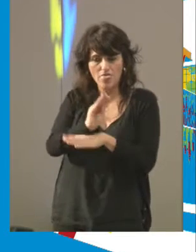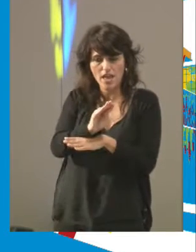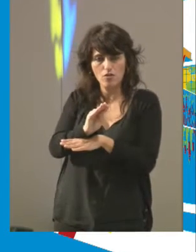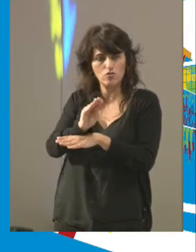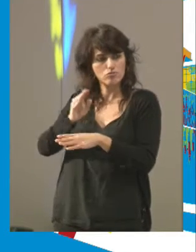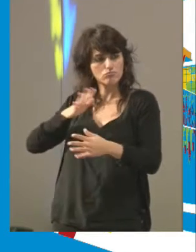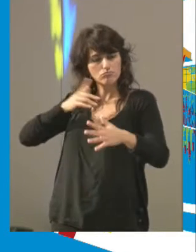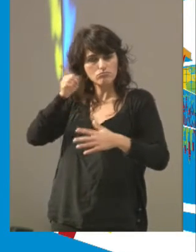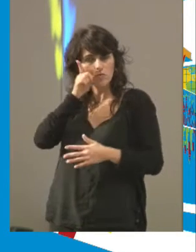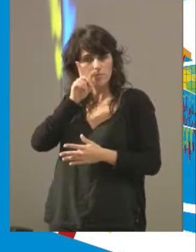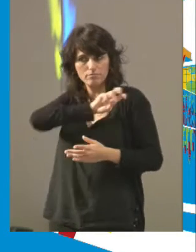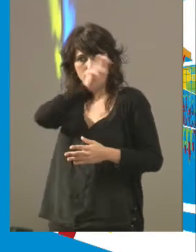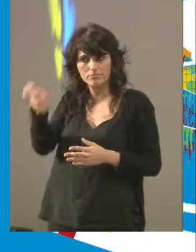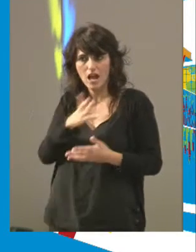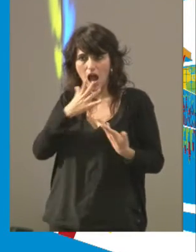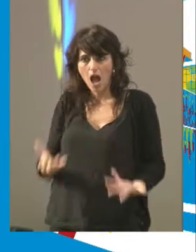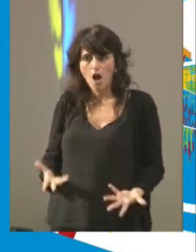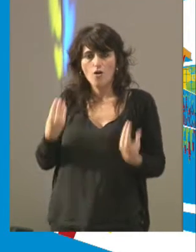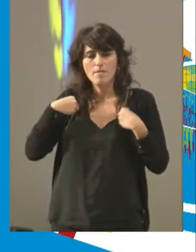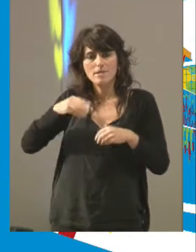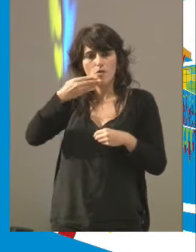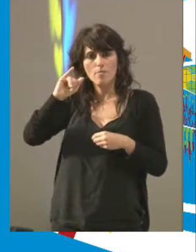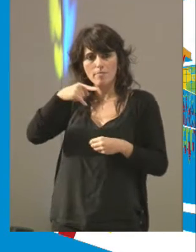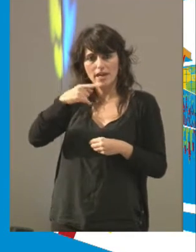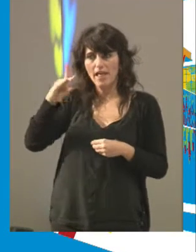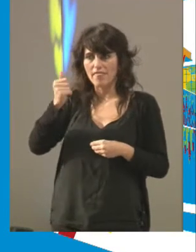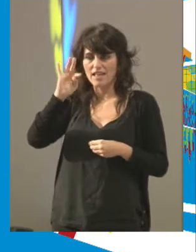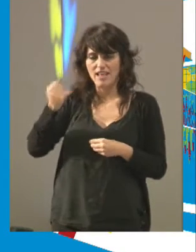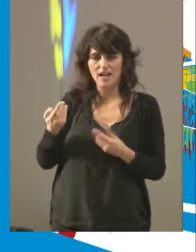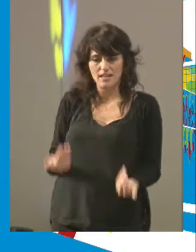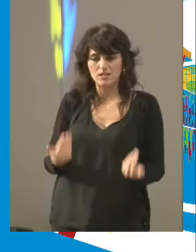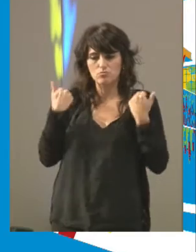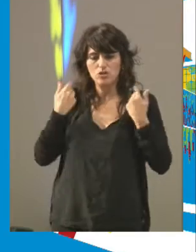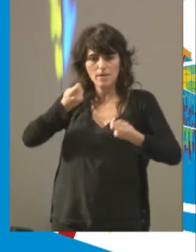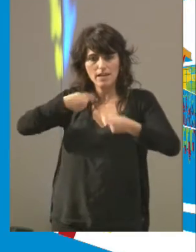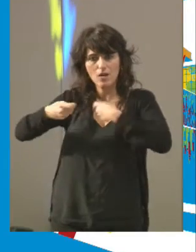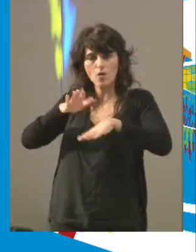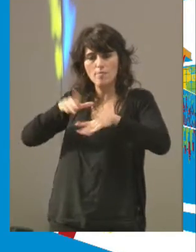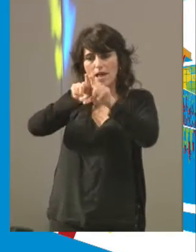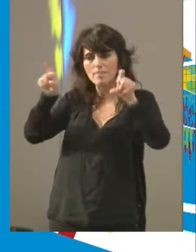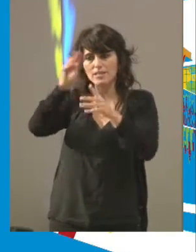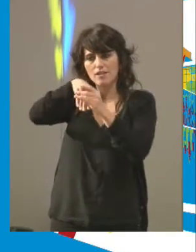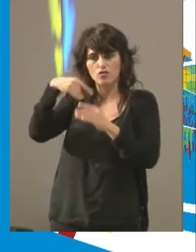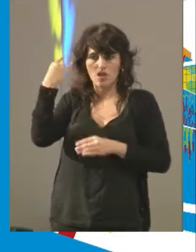etc., actualmente desempeña su actividad como gerente de Big Data, siendo responsable del negocio para empresas de Telefónica